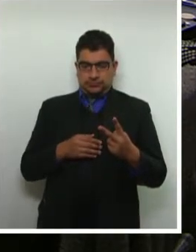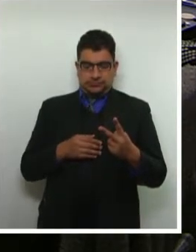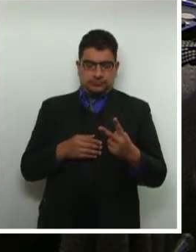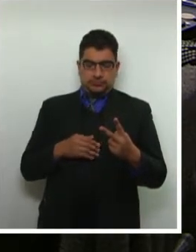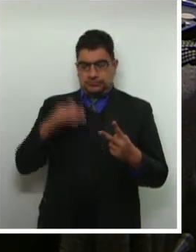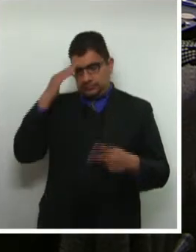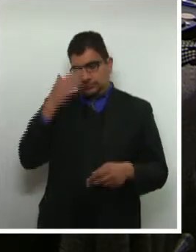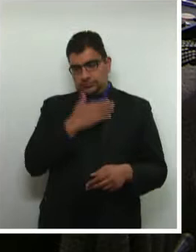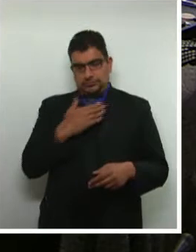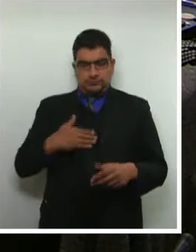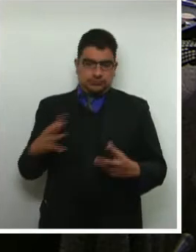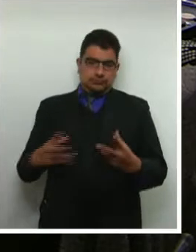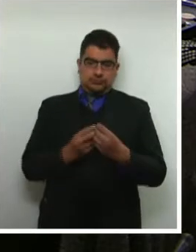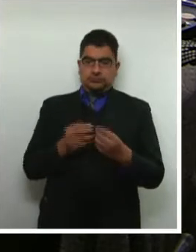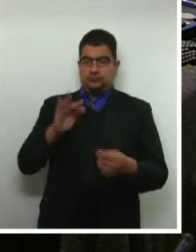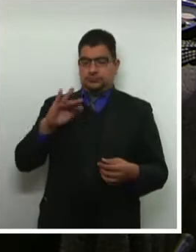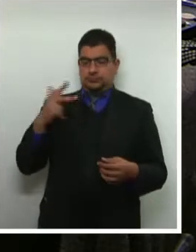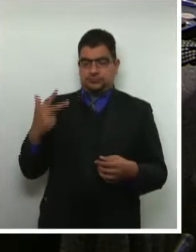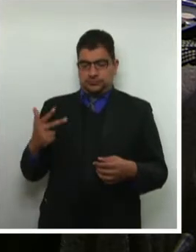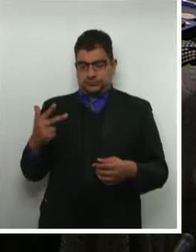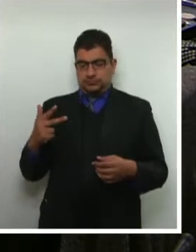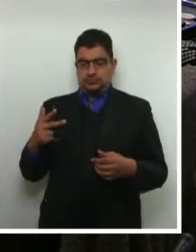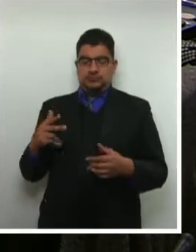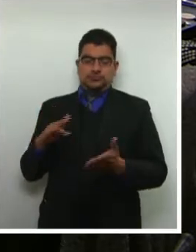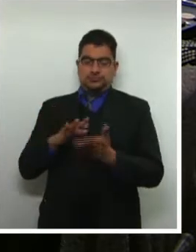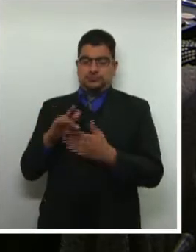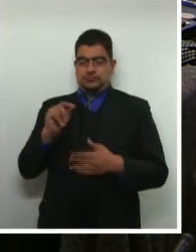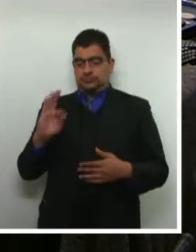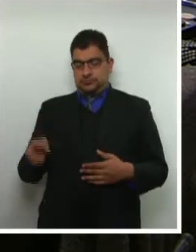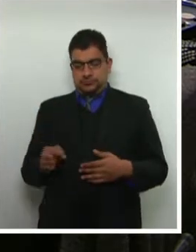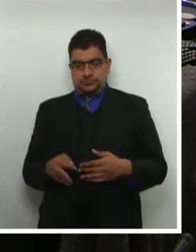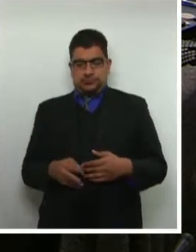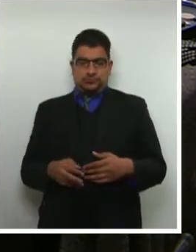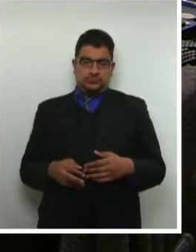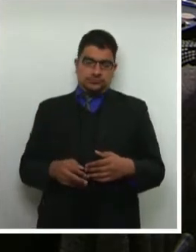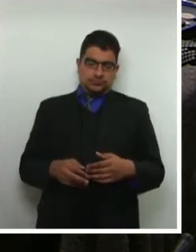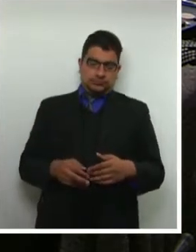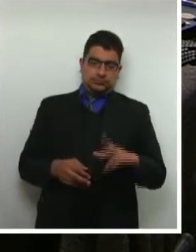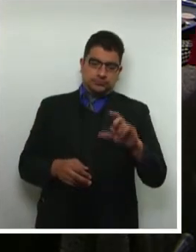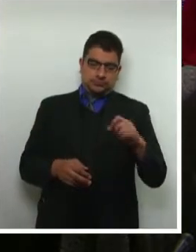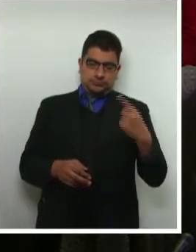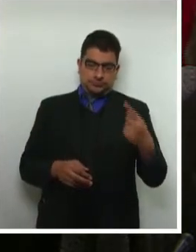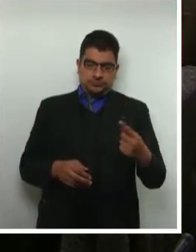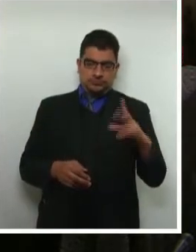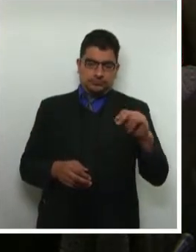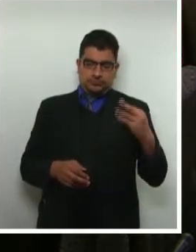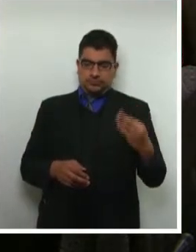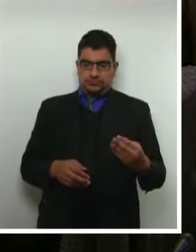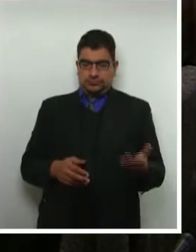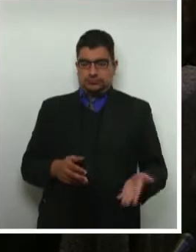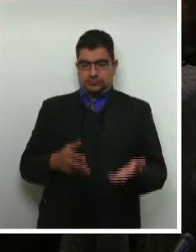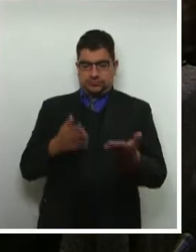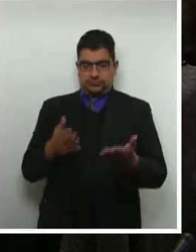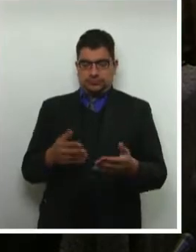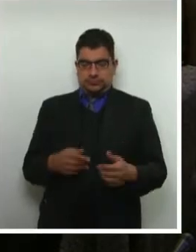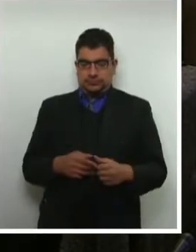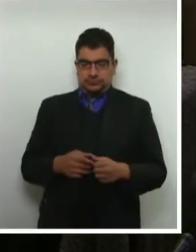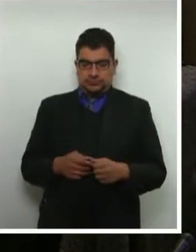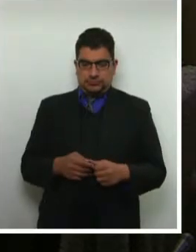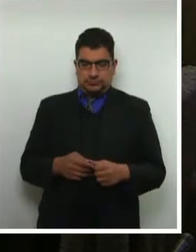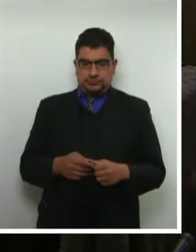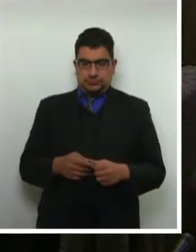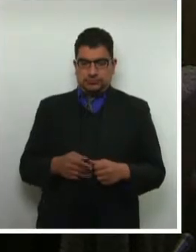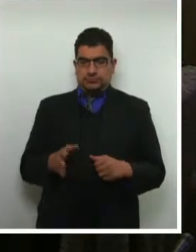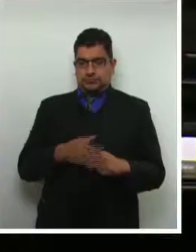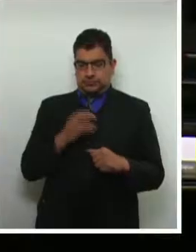Señor presidente, se emitieron 58 a favor y 21 en contra.